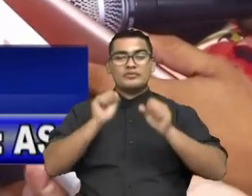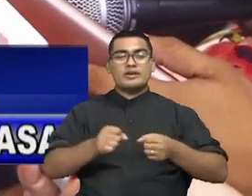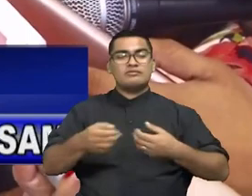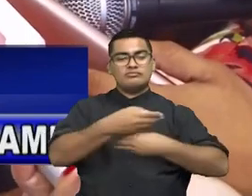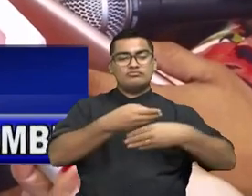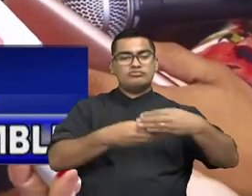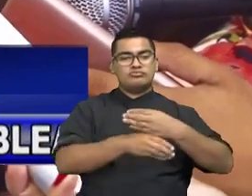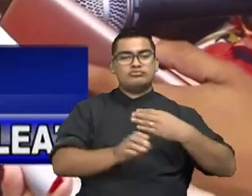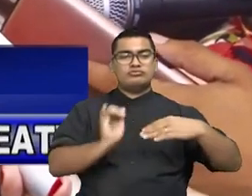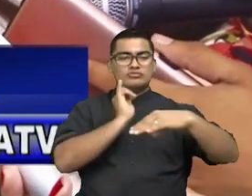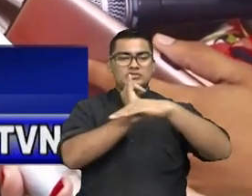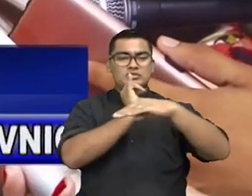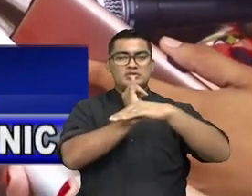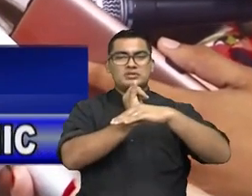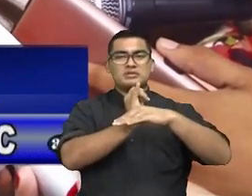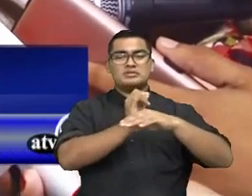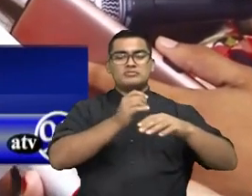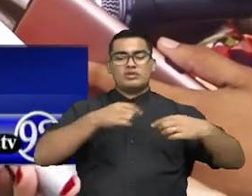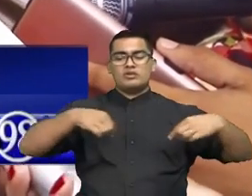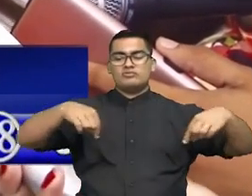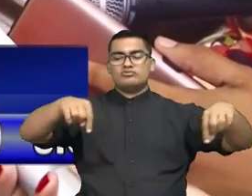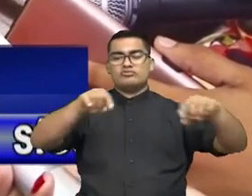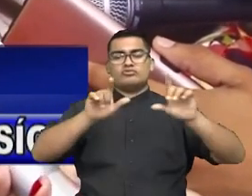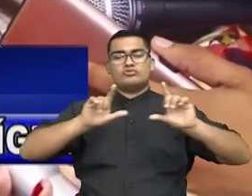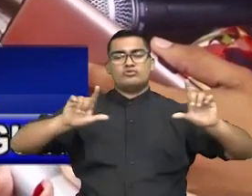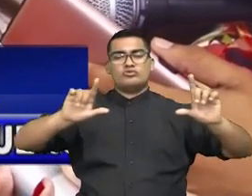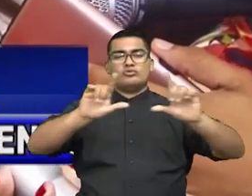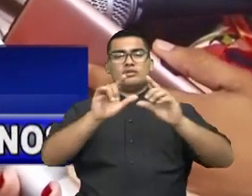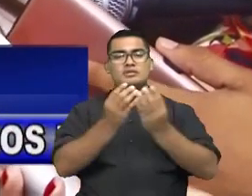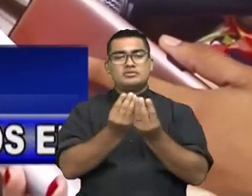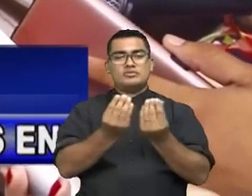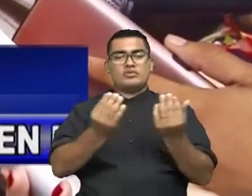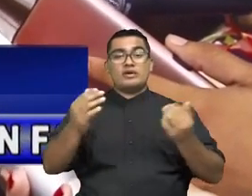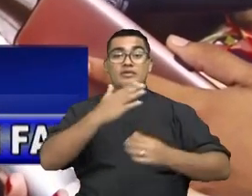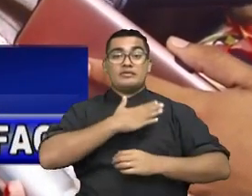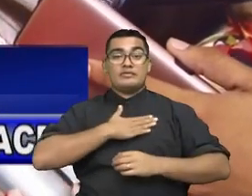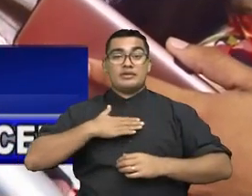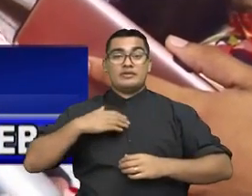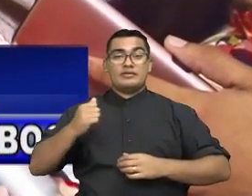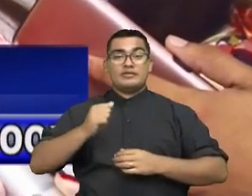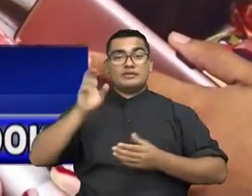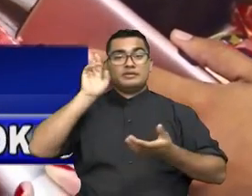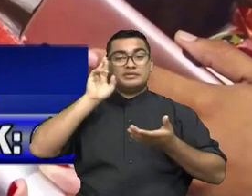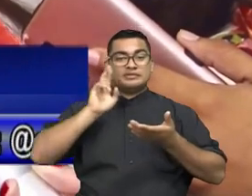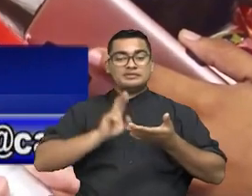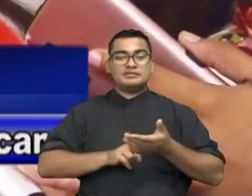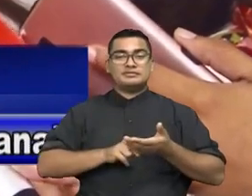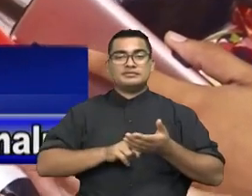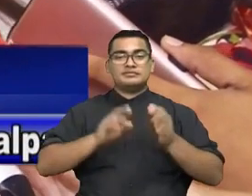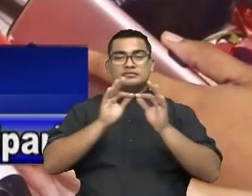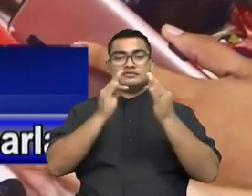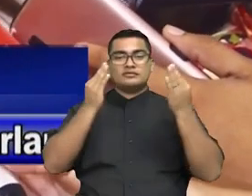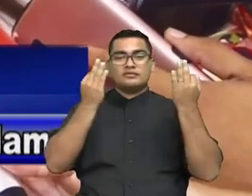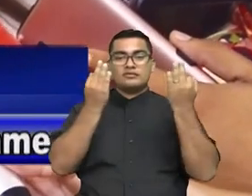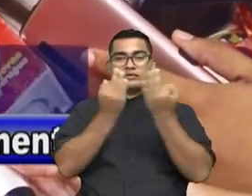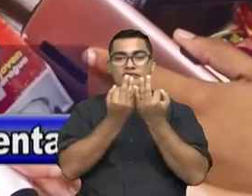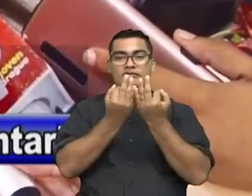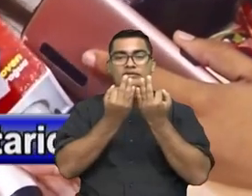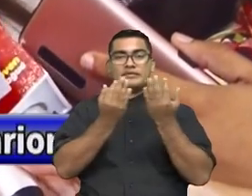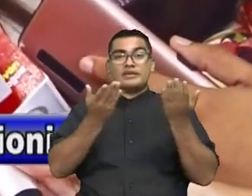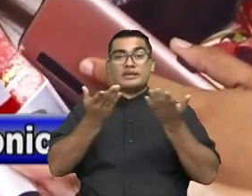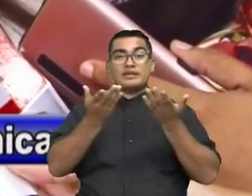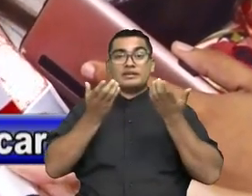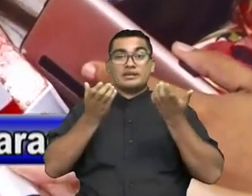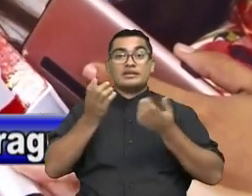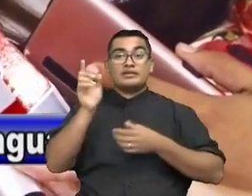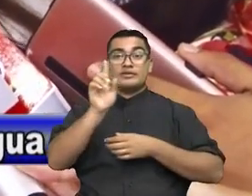construcciones en esas iglesias para poder ampliar los espacios. Recordemos que también las familias son muy deseosas los